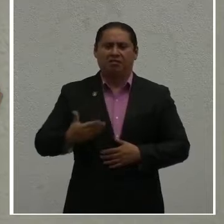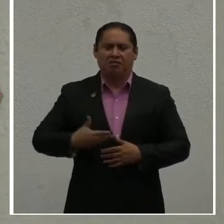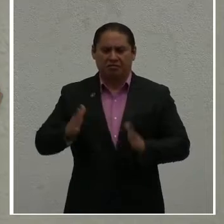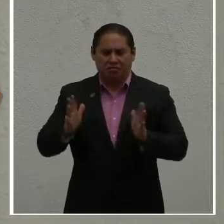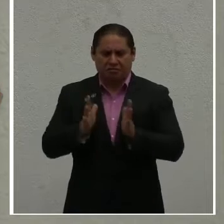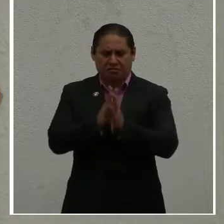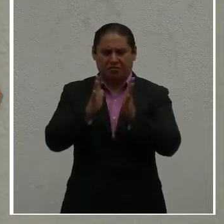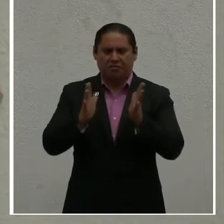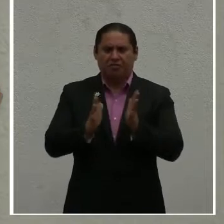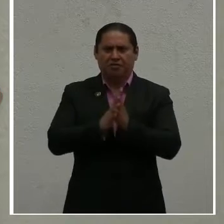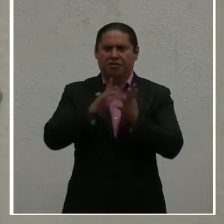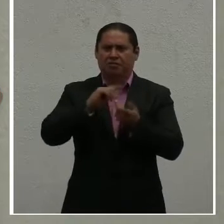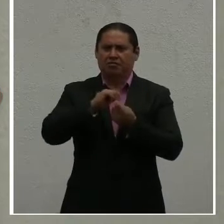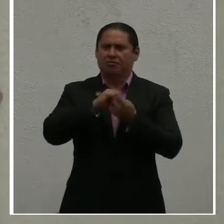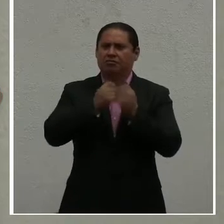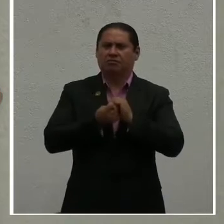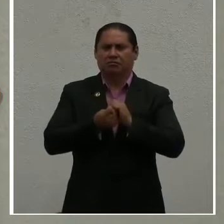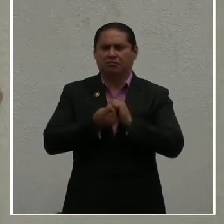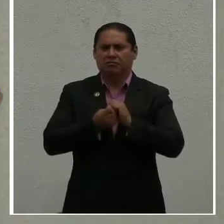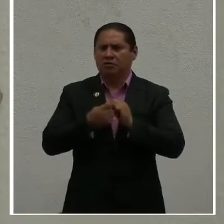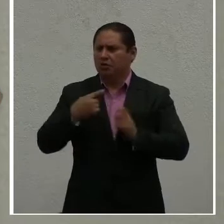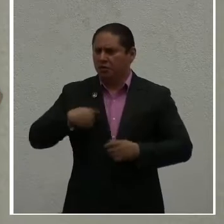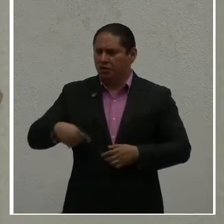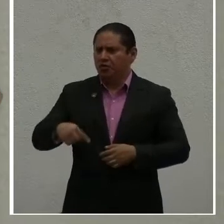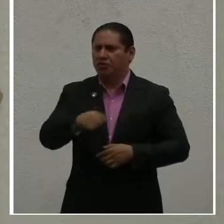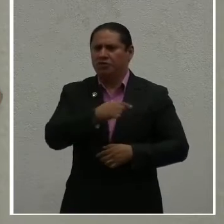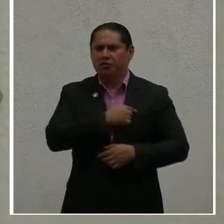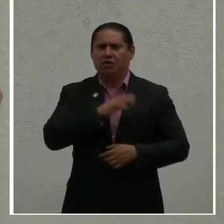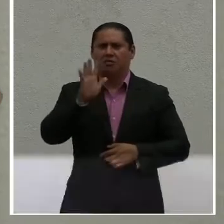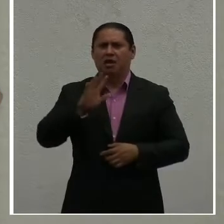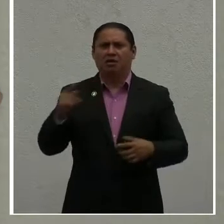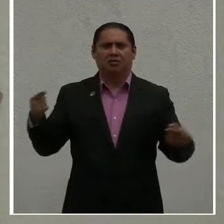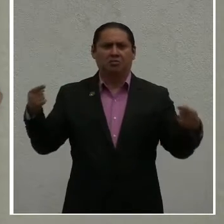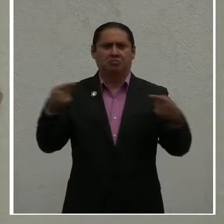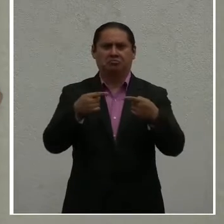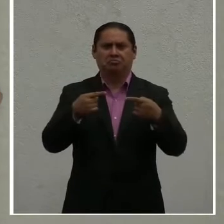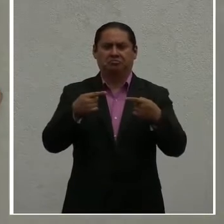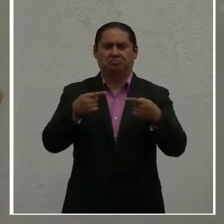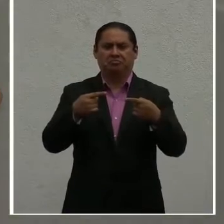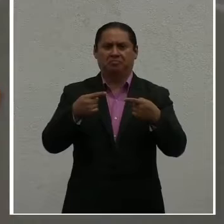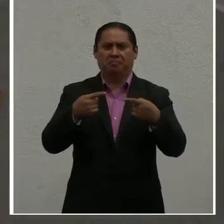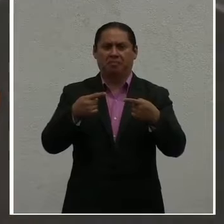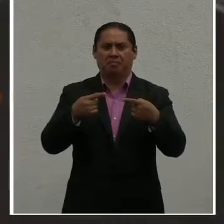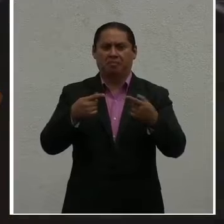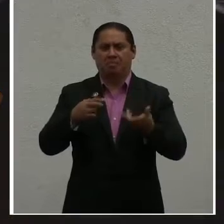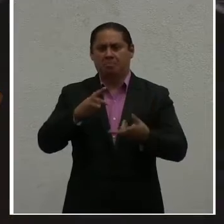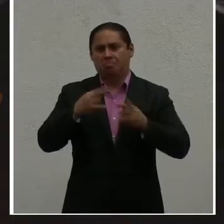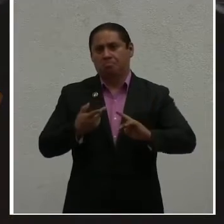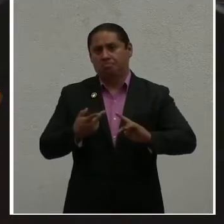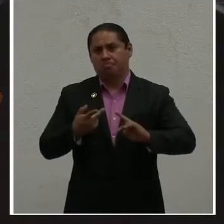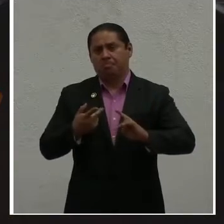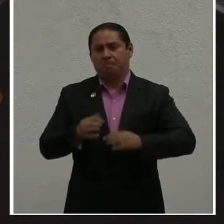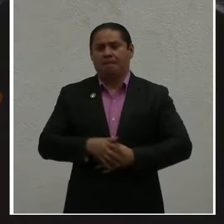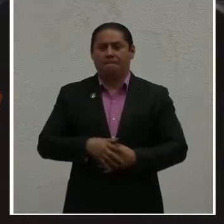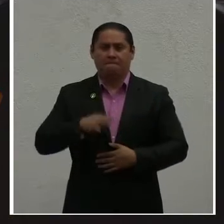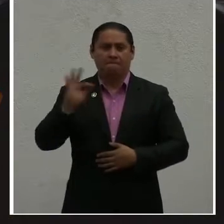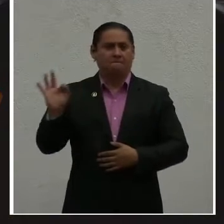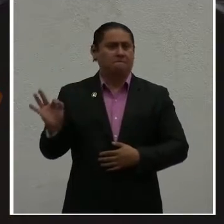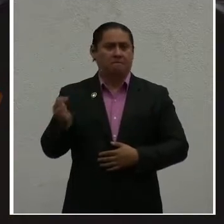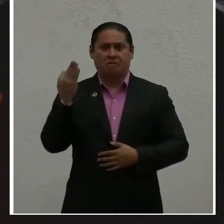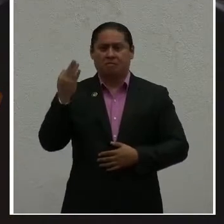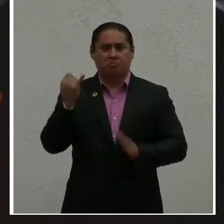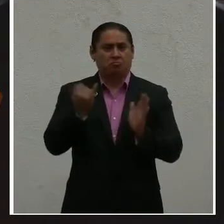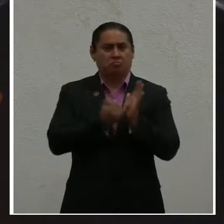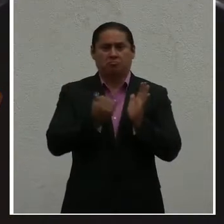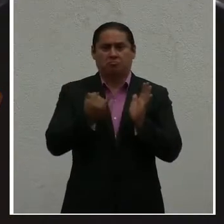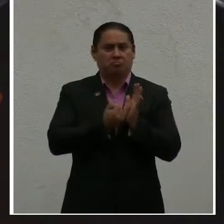una transformación y nosotros estamos contraponiendo a sus ideales. Ni la federación causa impuestos sobre